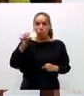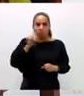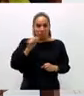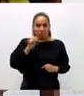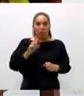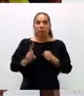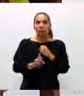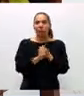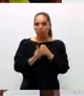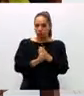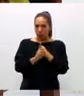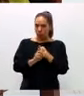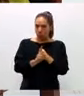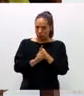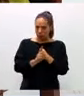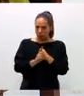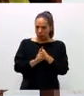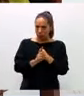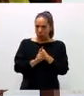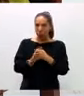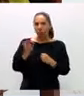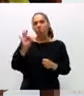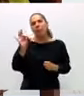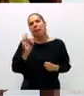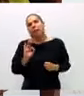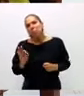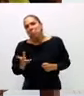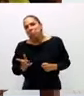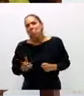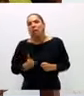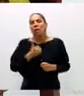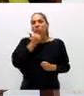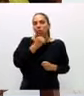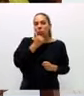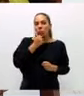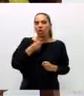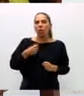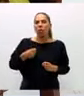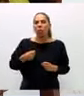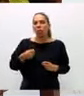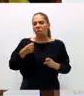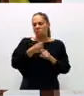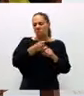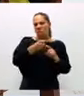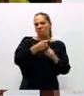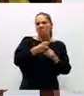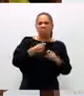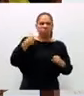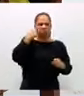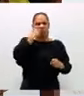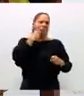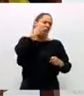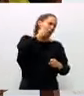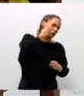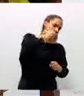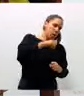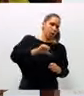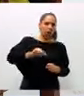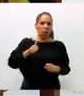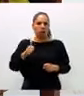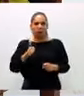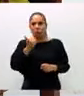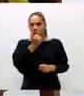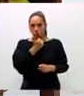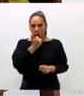tengamos estudiantes que golpean a otro sin mediar un conflicto, o sea, van